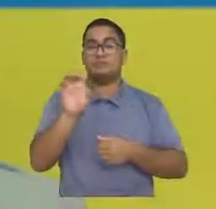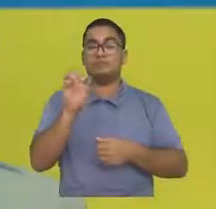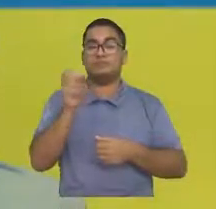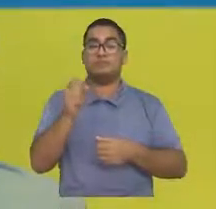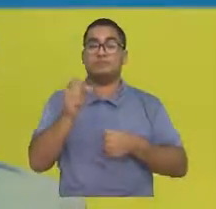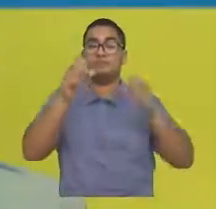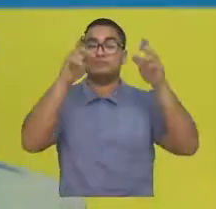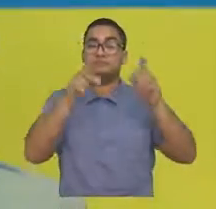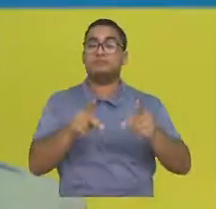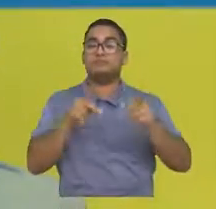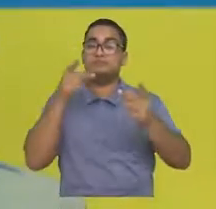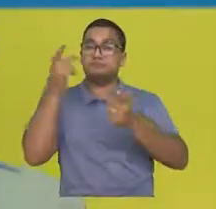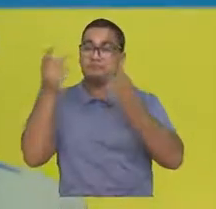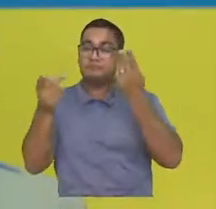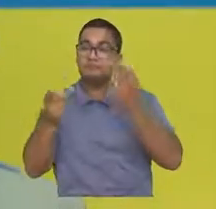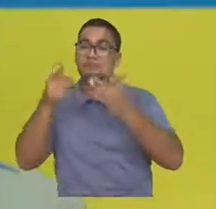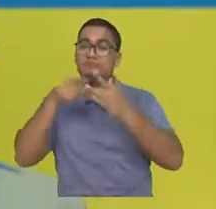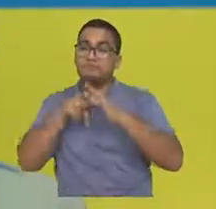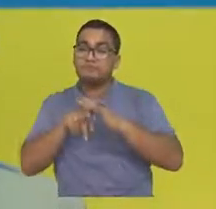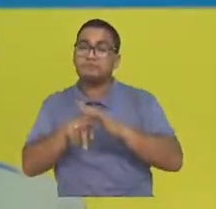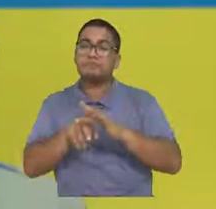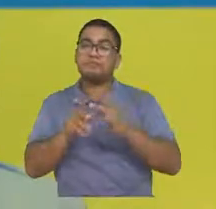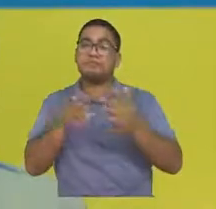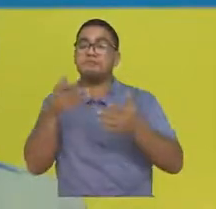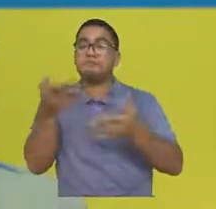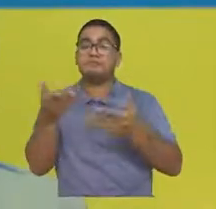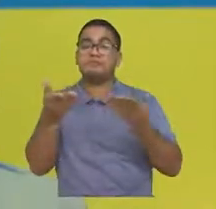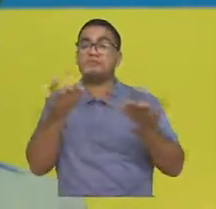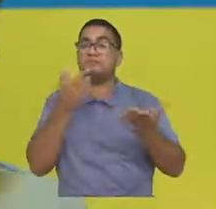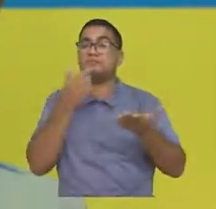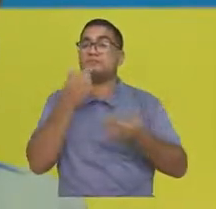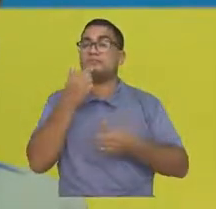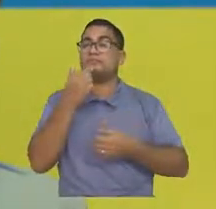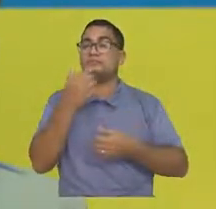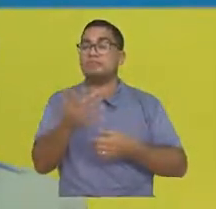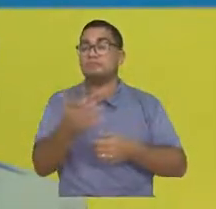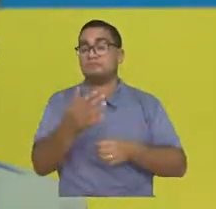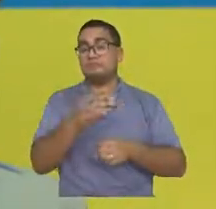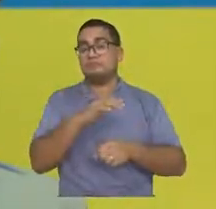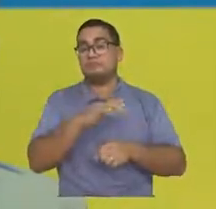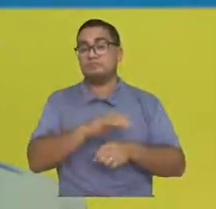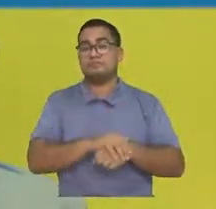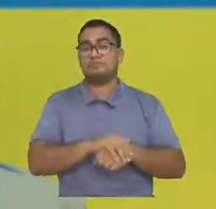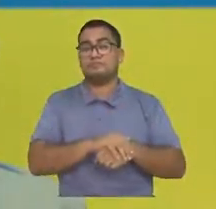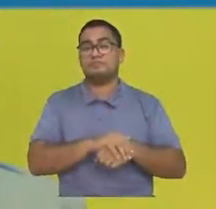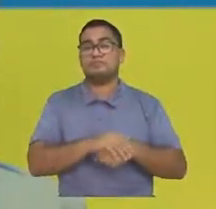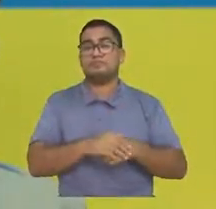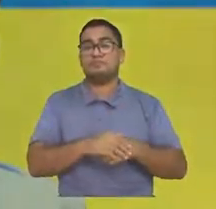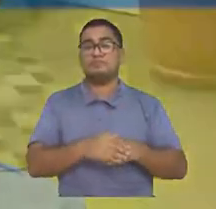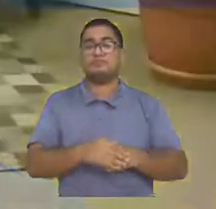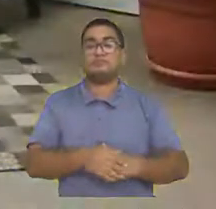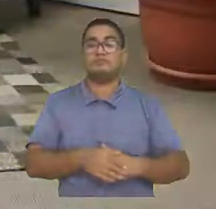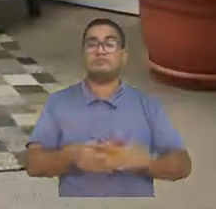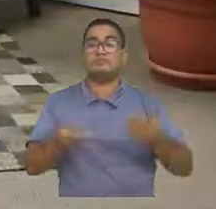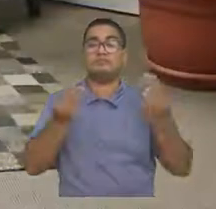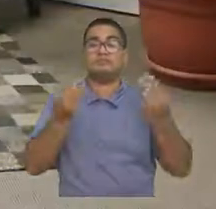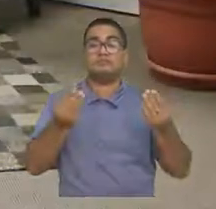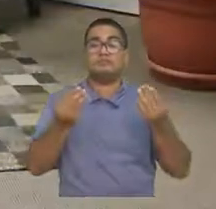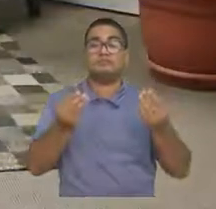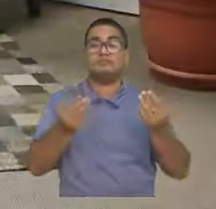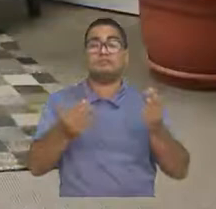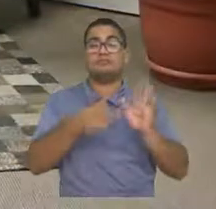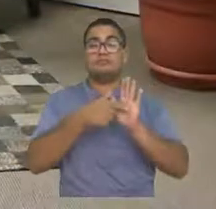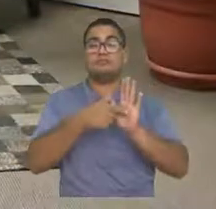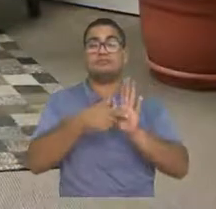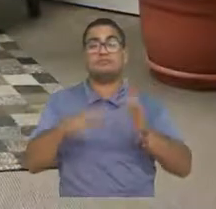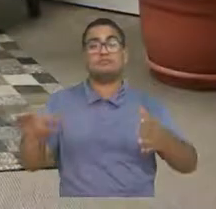su consultorio? ¿Por qué? ¿Por qué se estresa la gente? ¿Por qué se estresan? ¿Por qué llegan a la consulta? Pues mucho tiene que ver con esas cosas